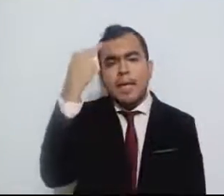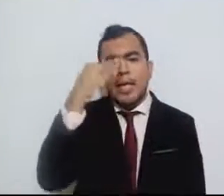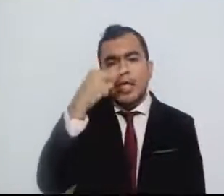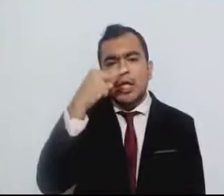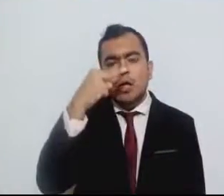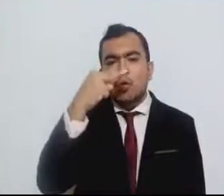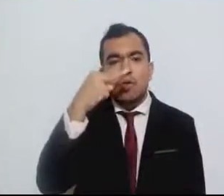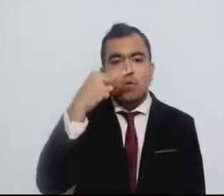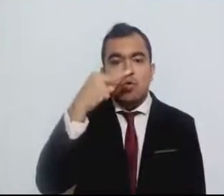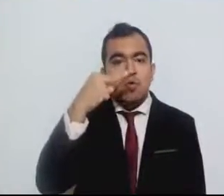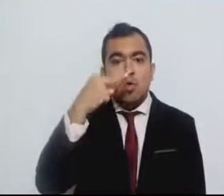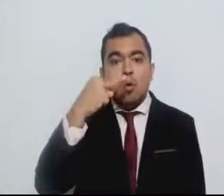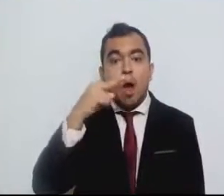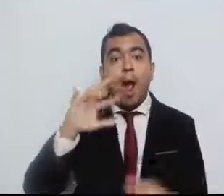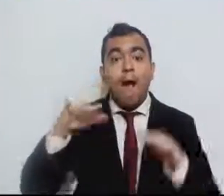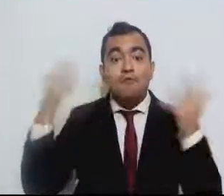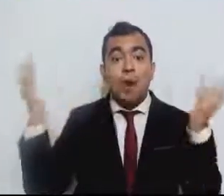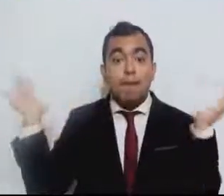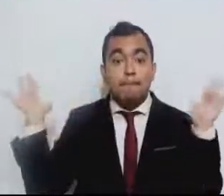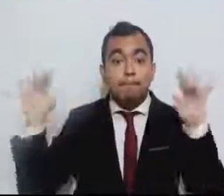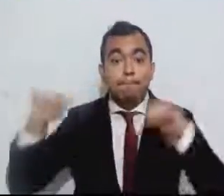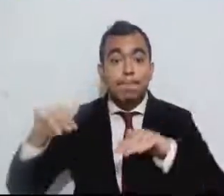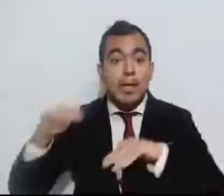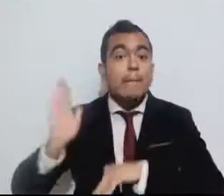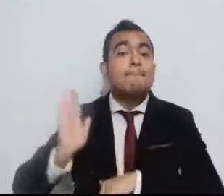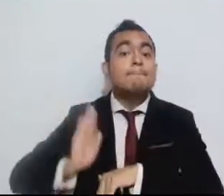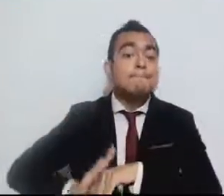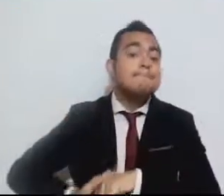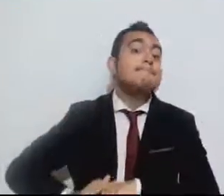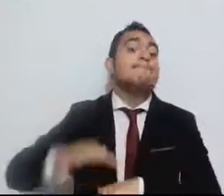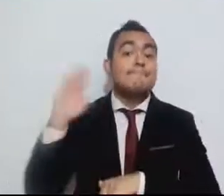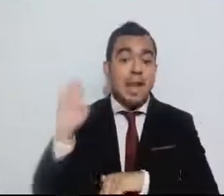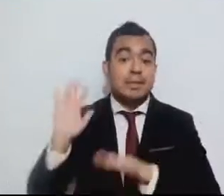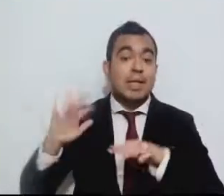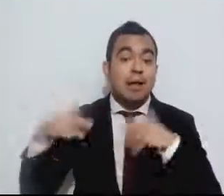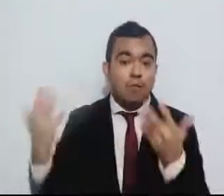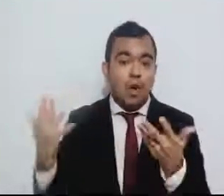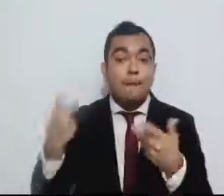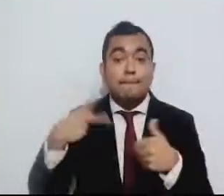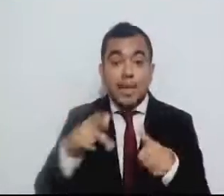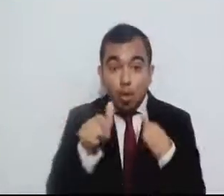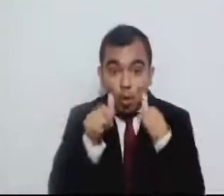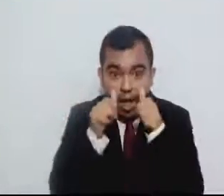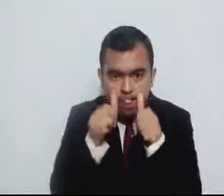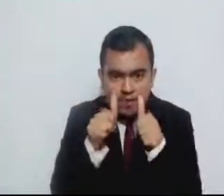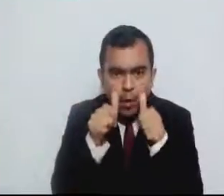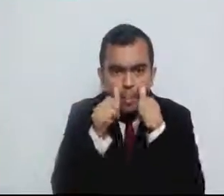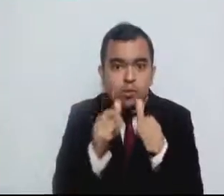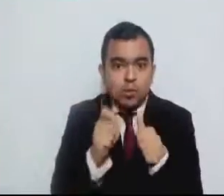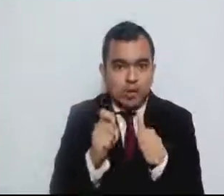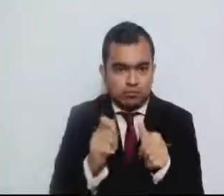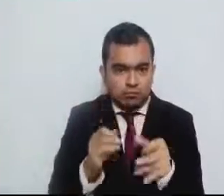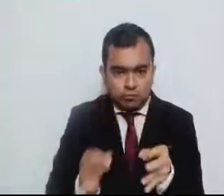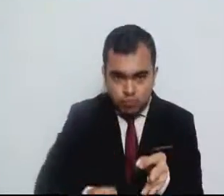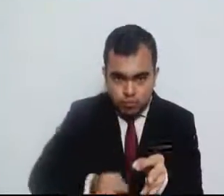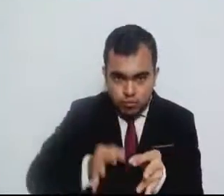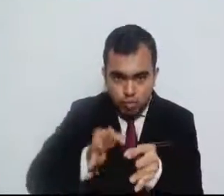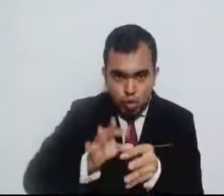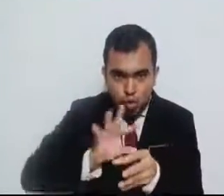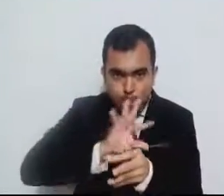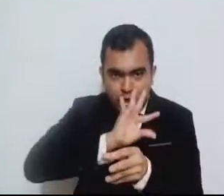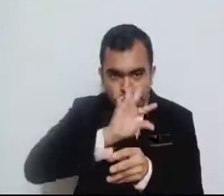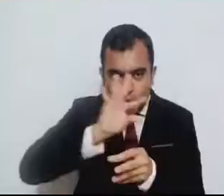México incluso. Pero el tipo de atención que les dan es un tipo de atención integral, es decir, es una